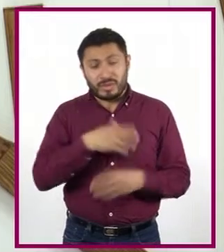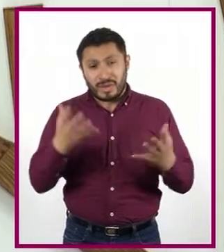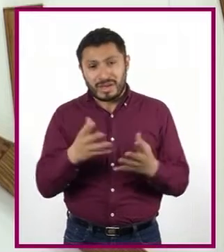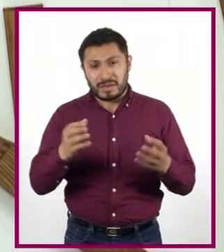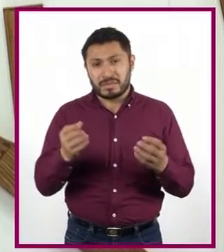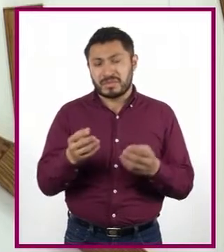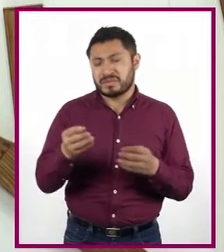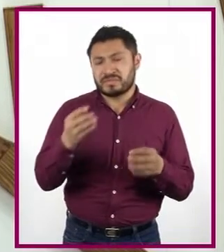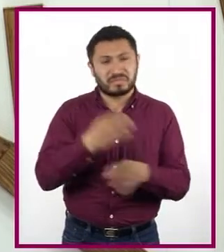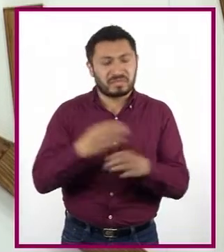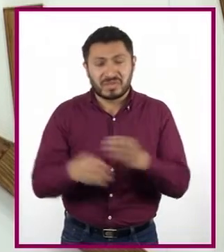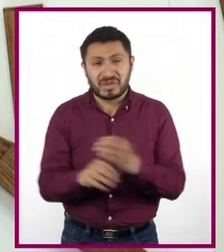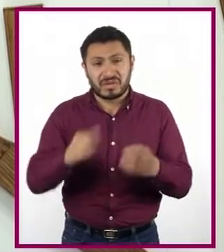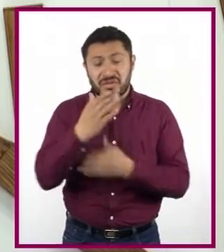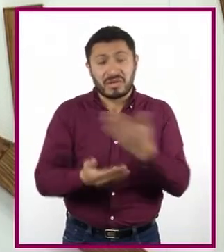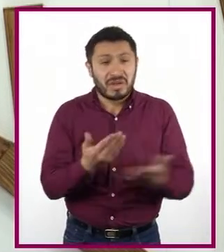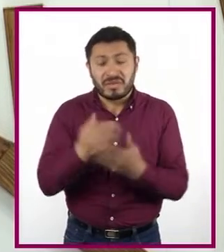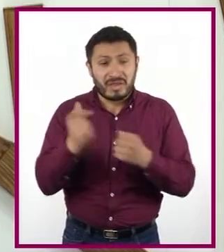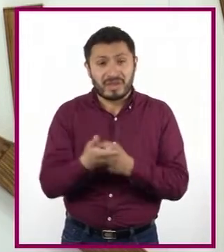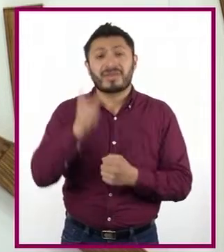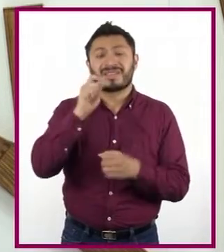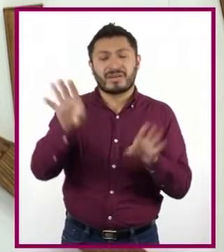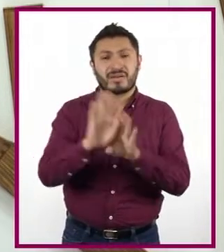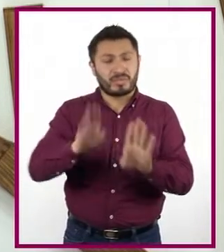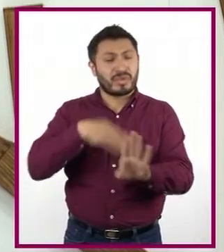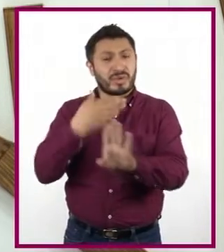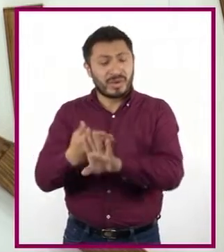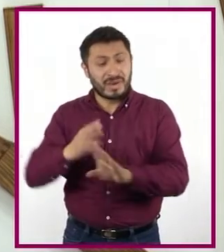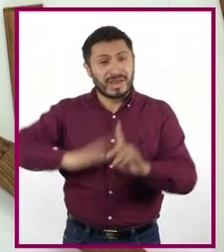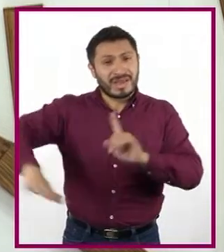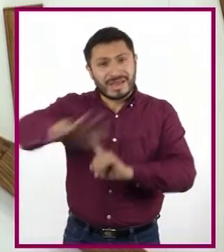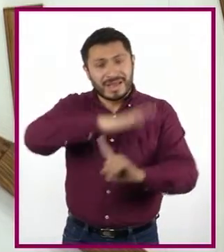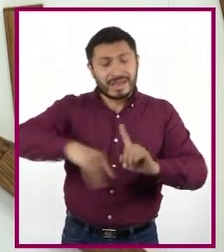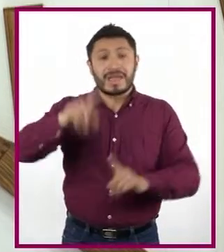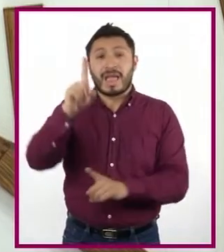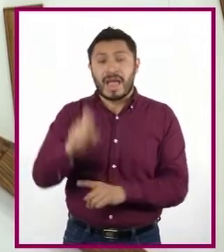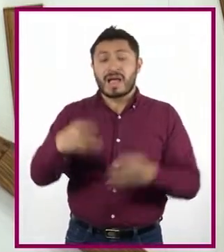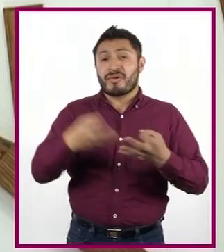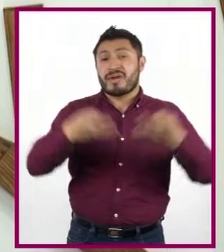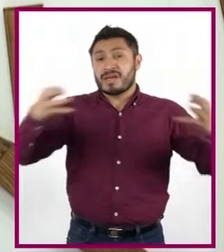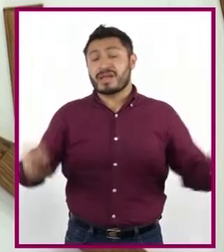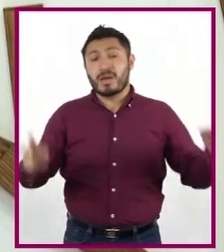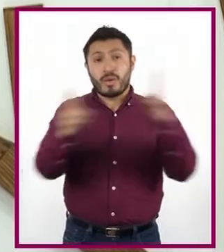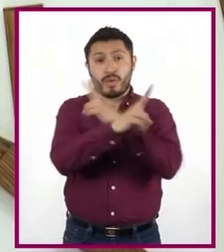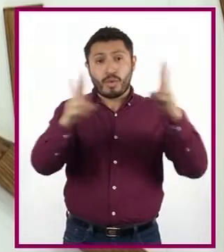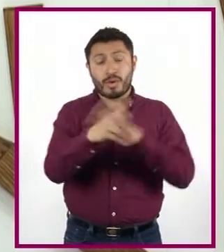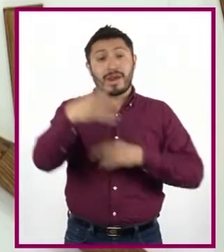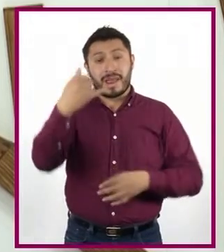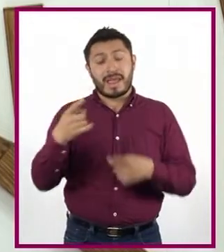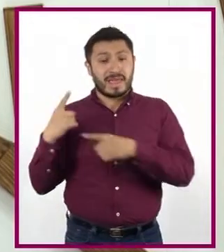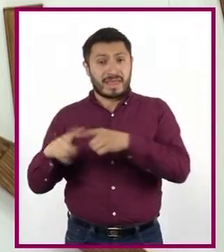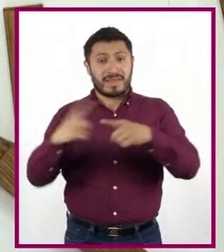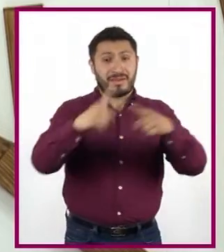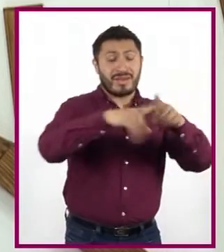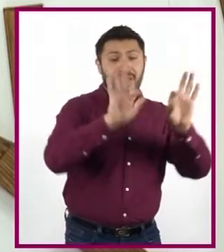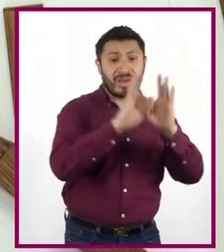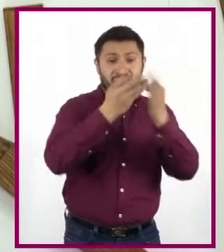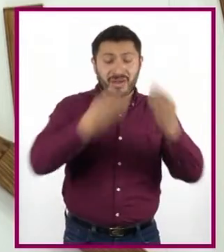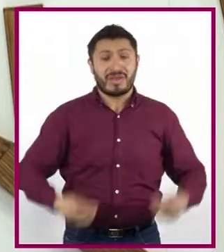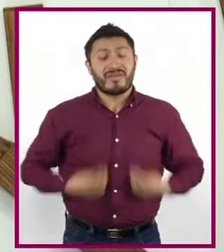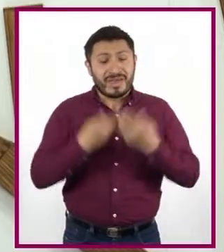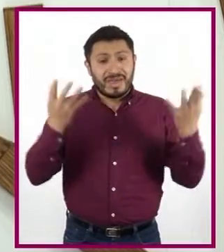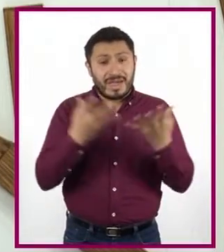es decir, la afectación que puede tener el ambiente, agua, tierra, aire y la biodiversidad al producir